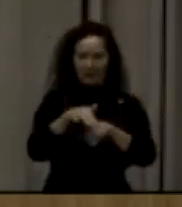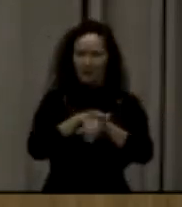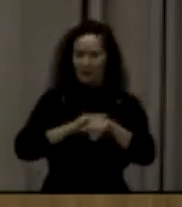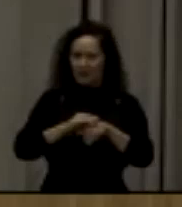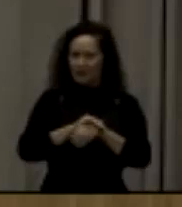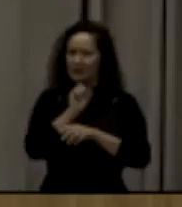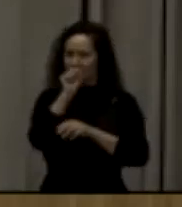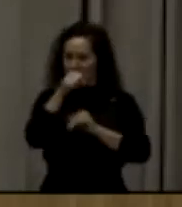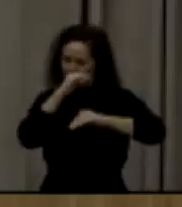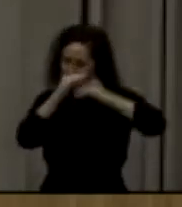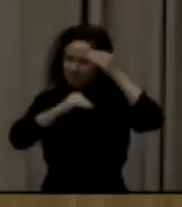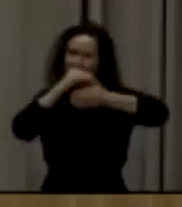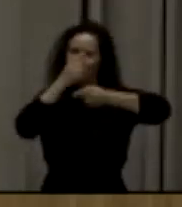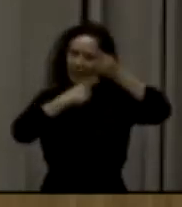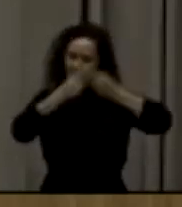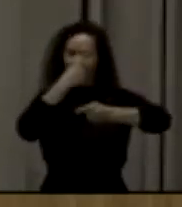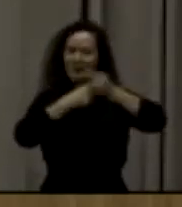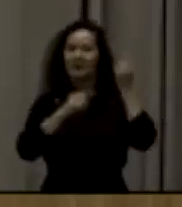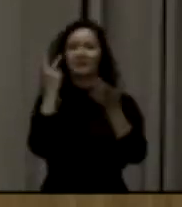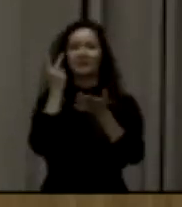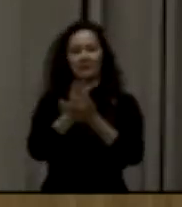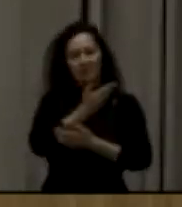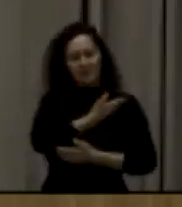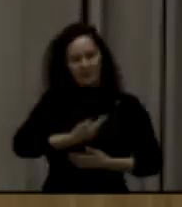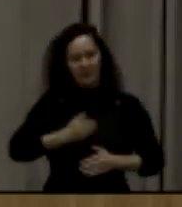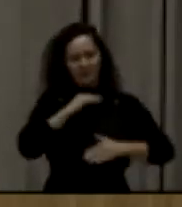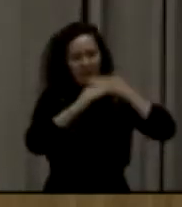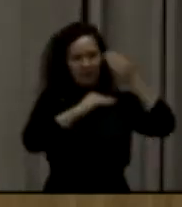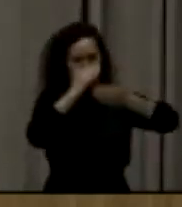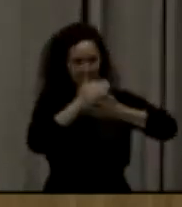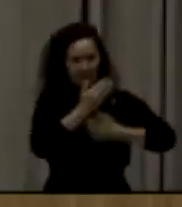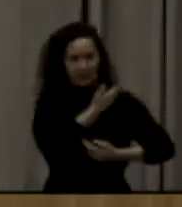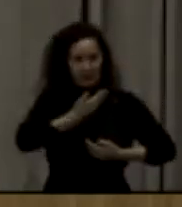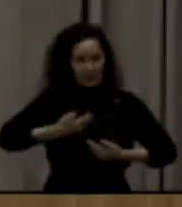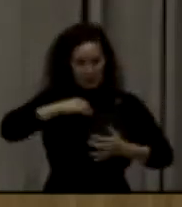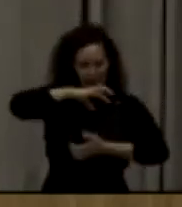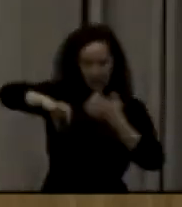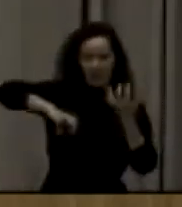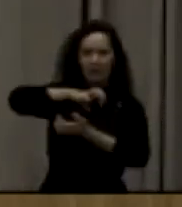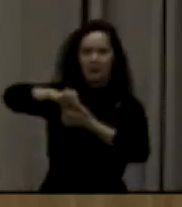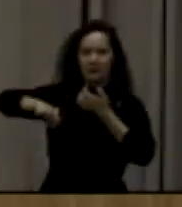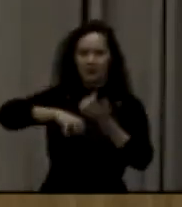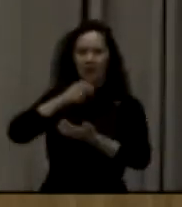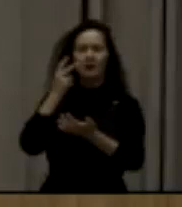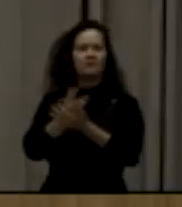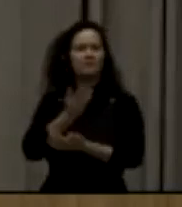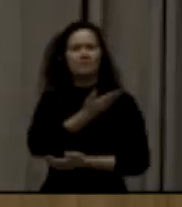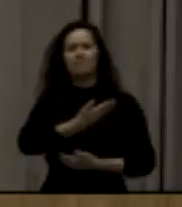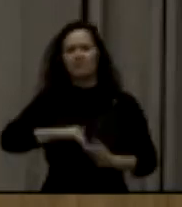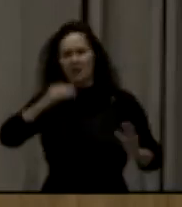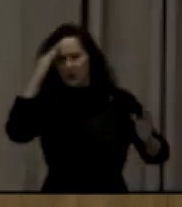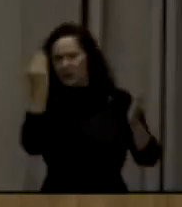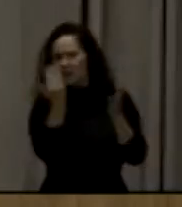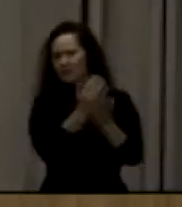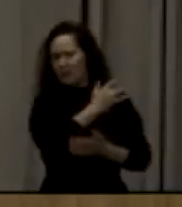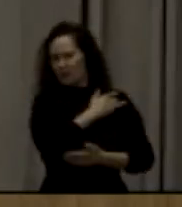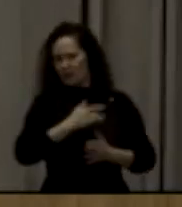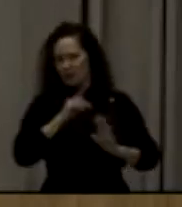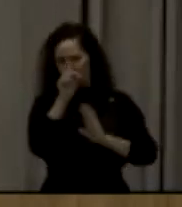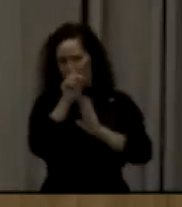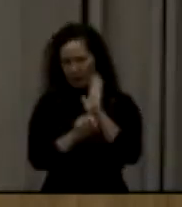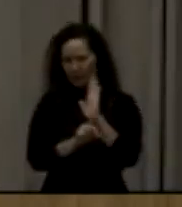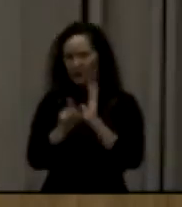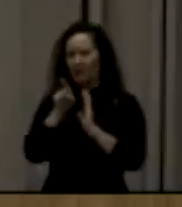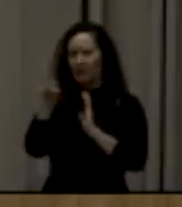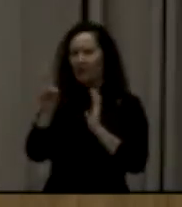a pesar de los gobiernos progresistas a pesar de la revoluciones a pesar del reconocimiento de la salud como derecho o sea ellos